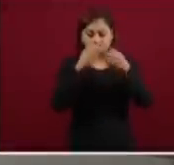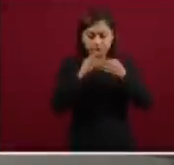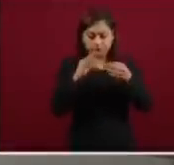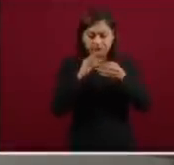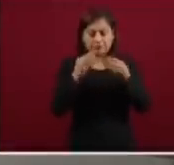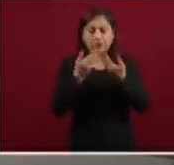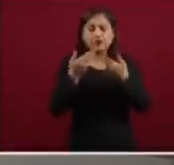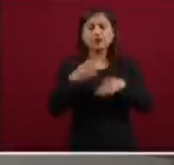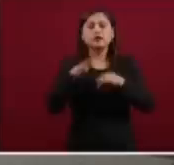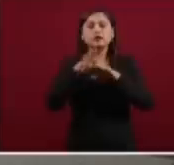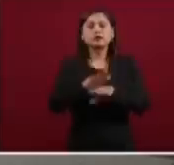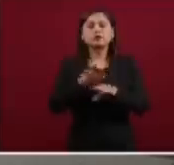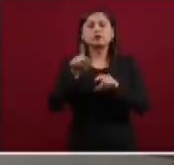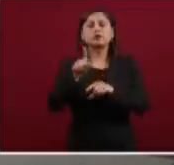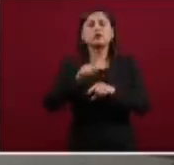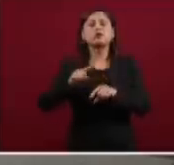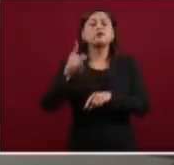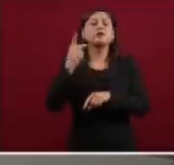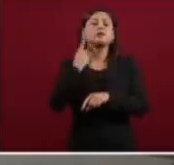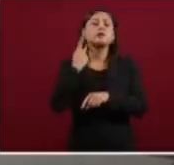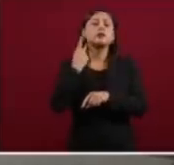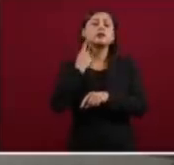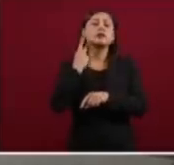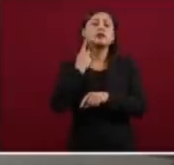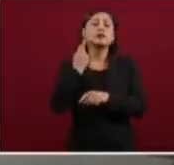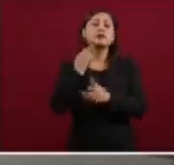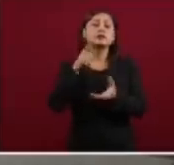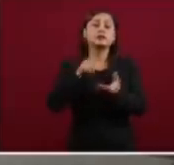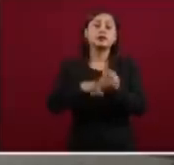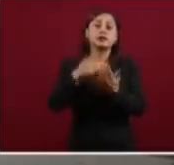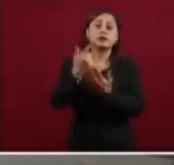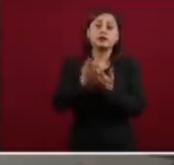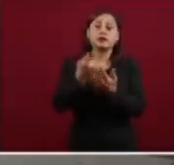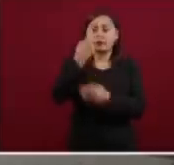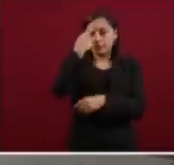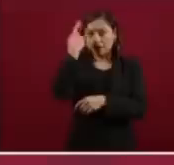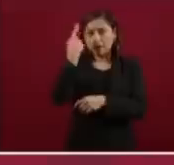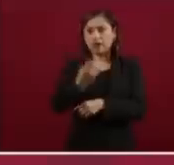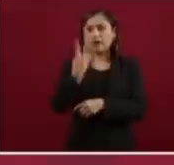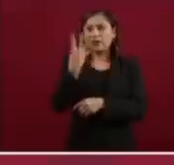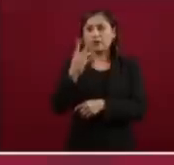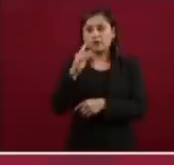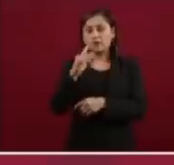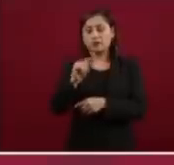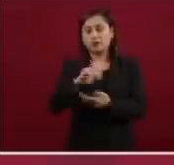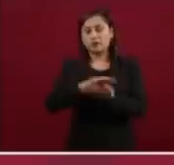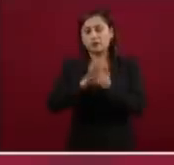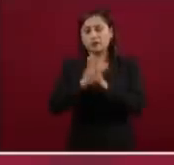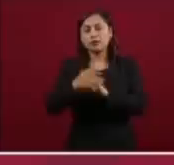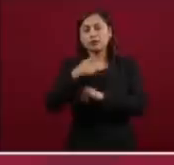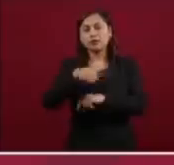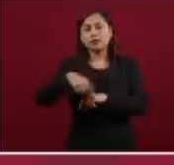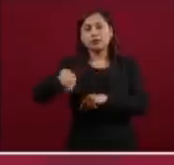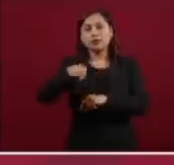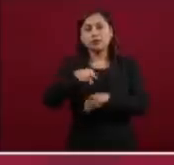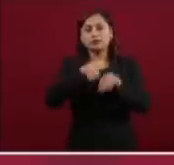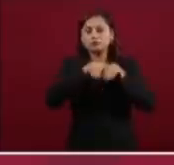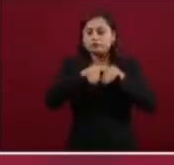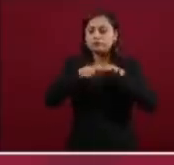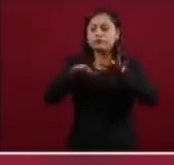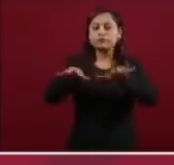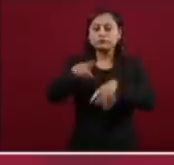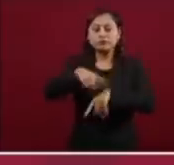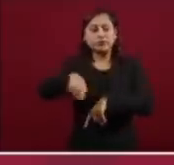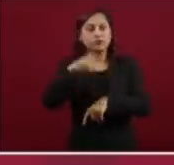transformación en medios públicos pues ya no sólo las conoce sino